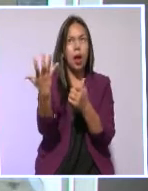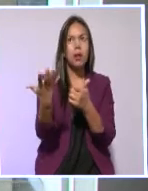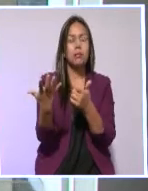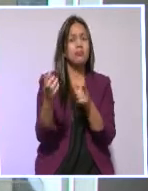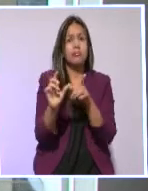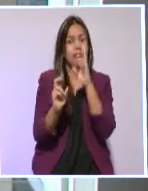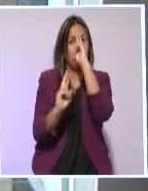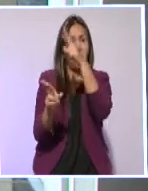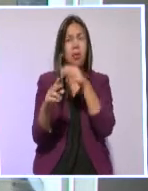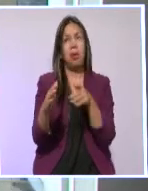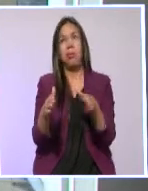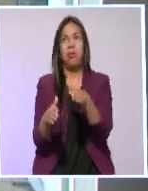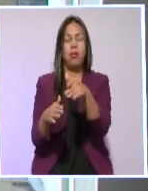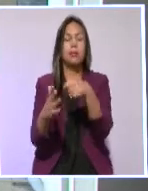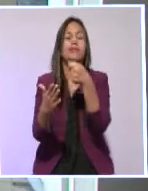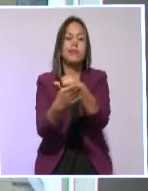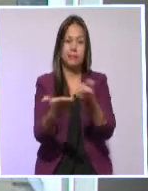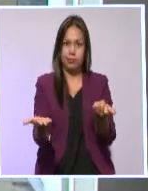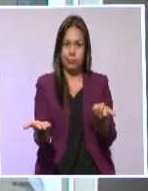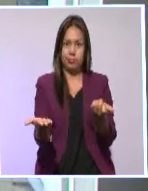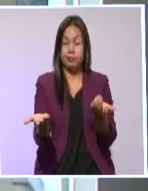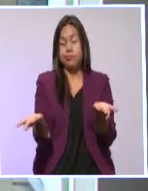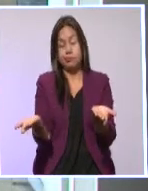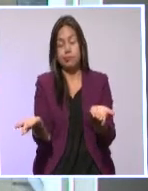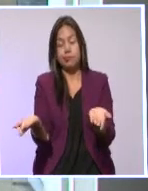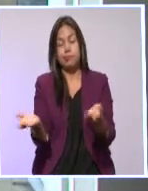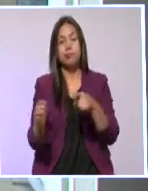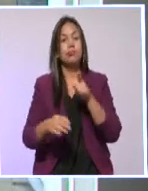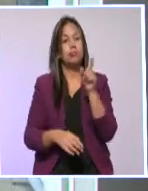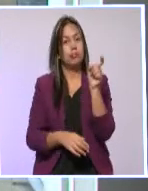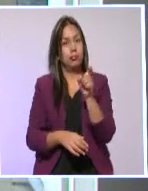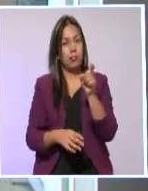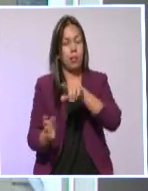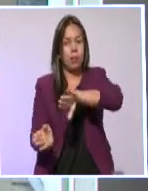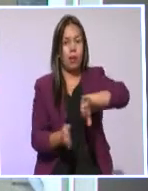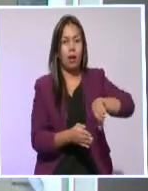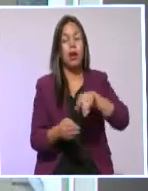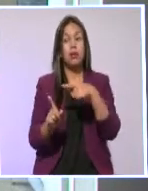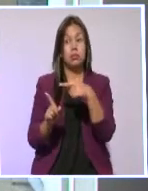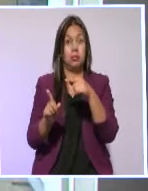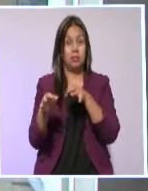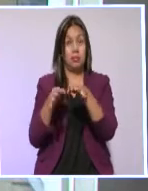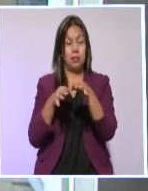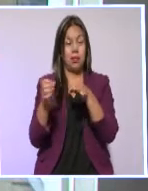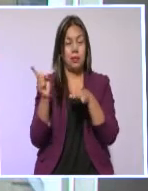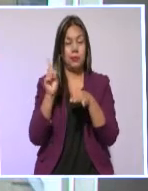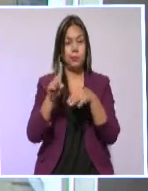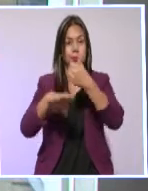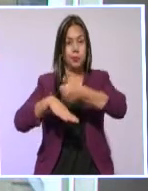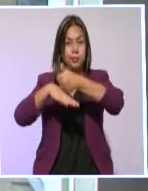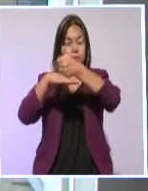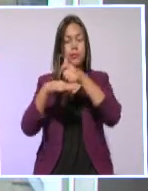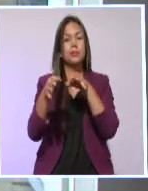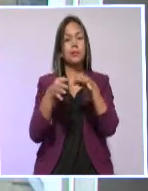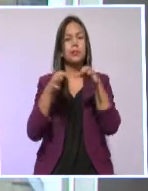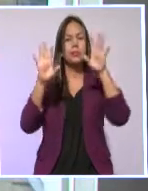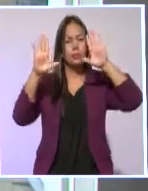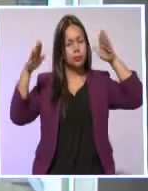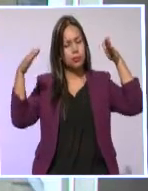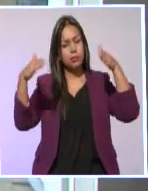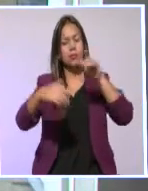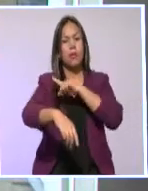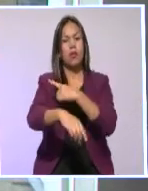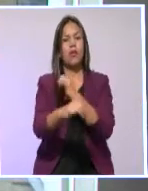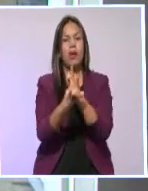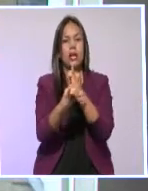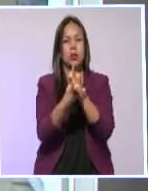la ANT en el marco del Pacto para la Seguridad Vial, Calle explicó que se enfocarán, por ejemplo, en fortalecer